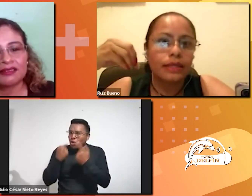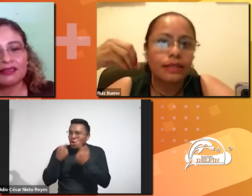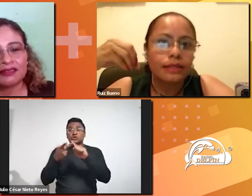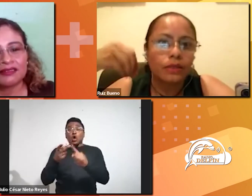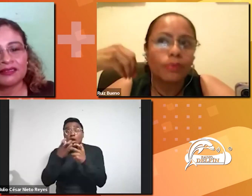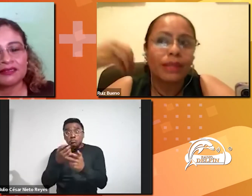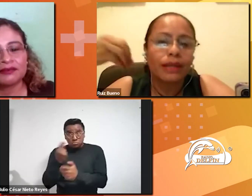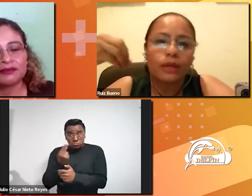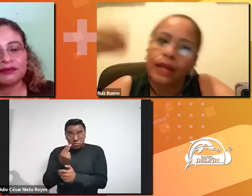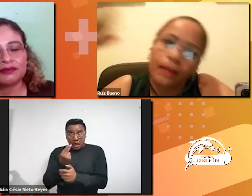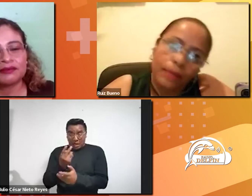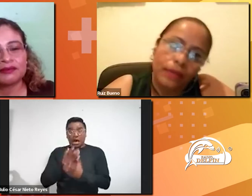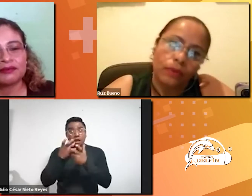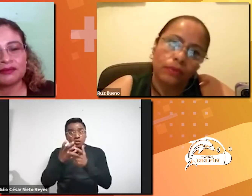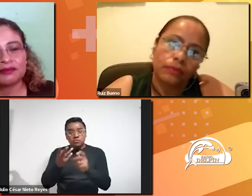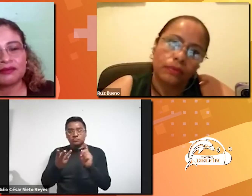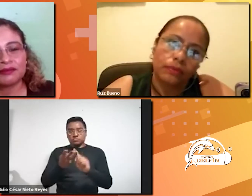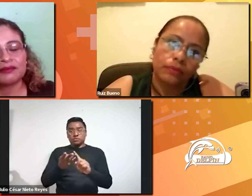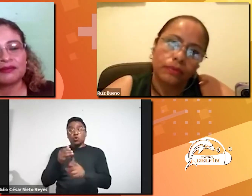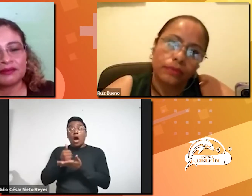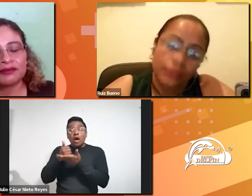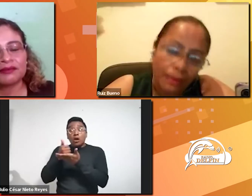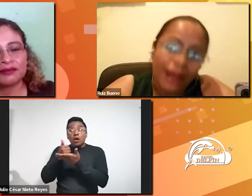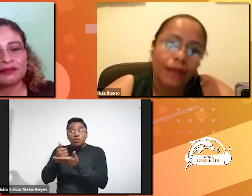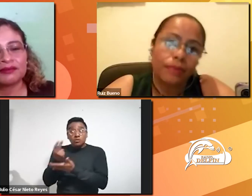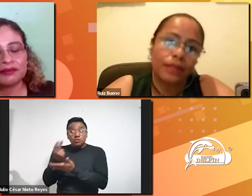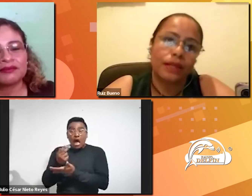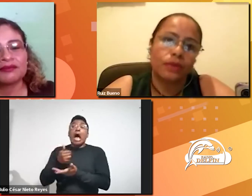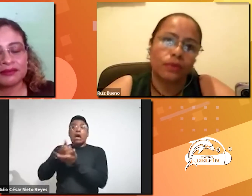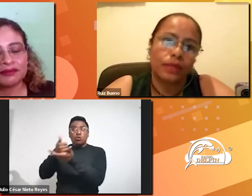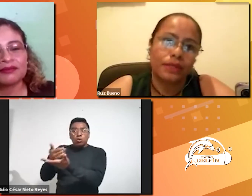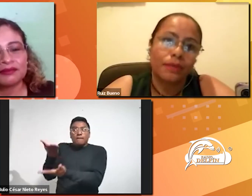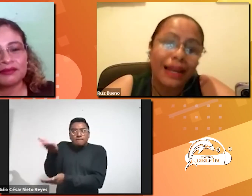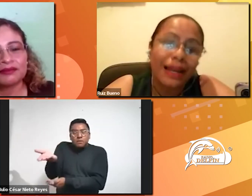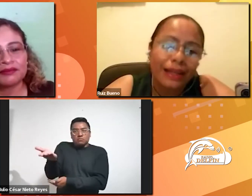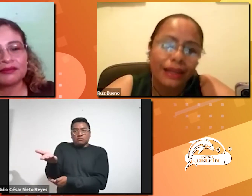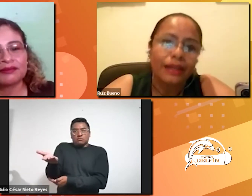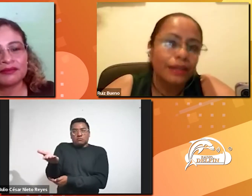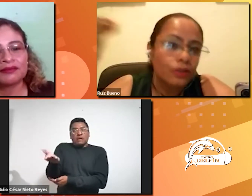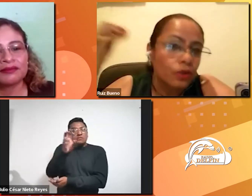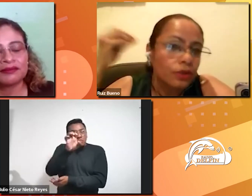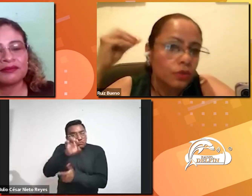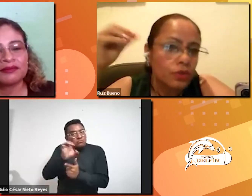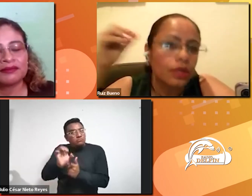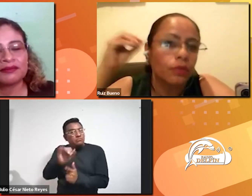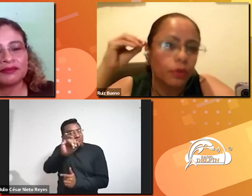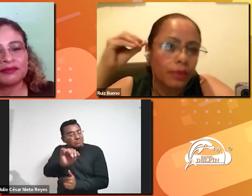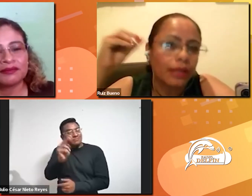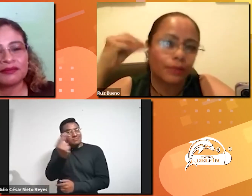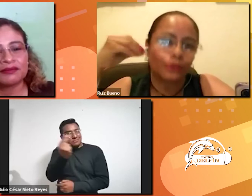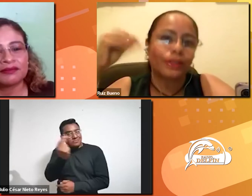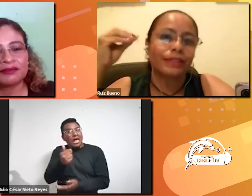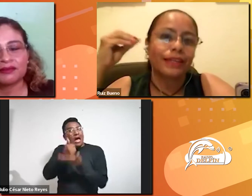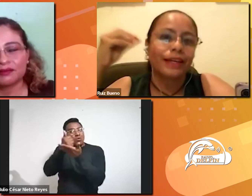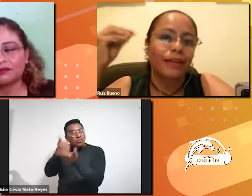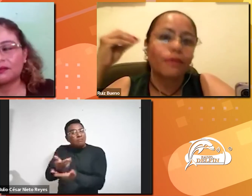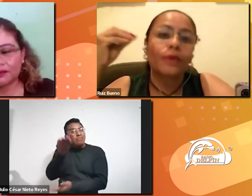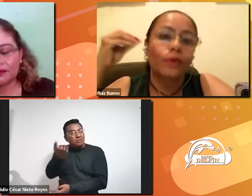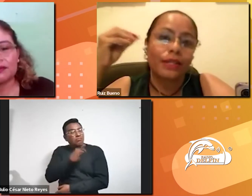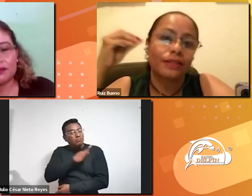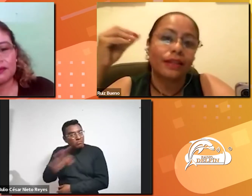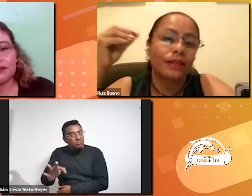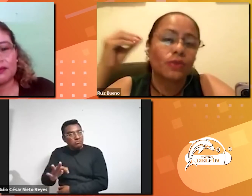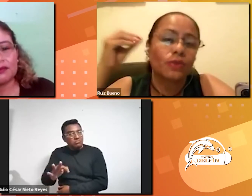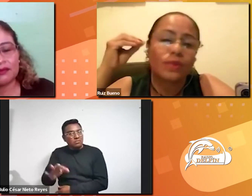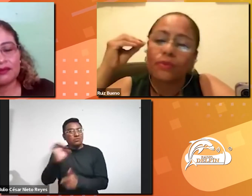Si necesito pedir ayuda, la pido. Se vale pedir ayuda, se vale. Y esto escúchenlo muy bien las personas que viven